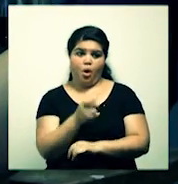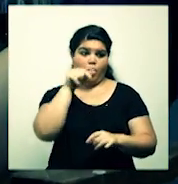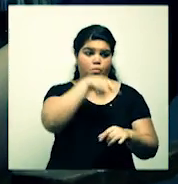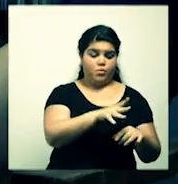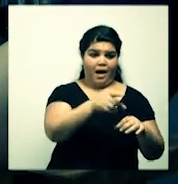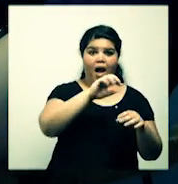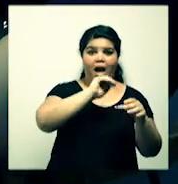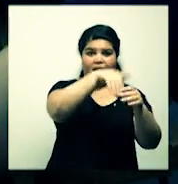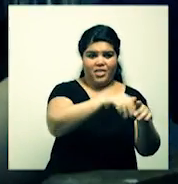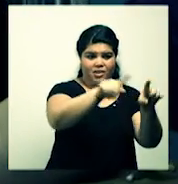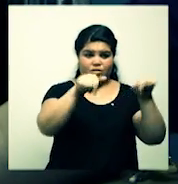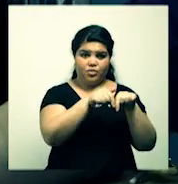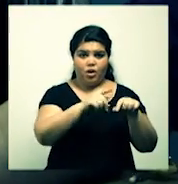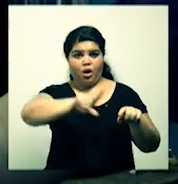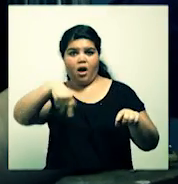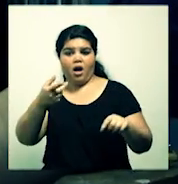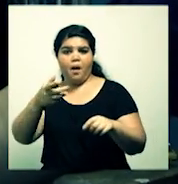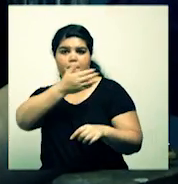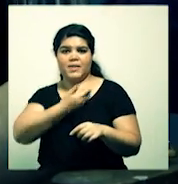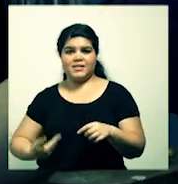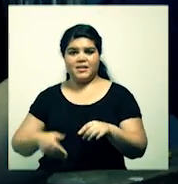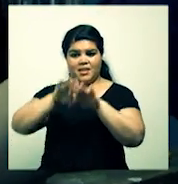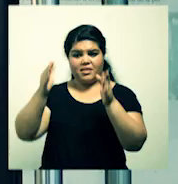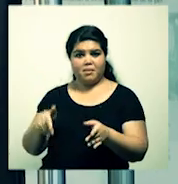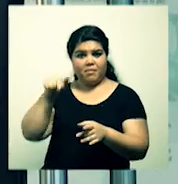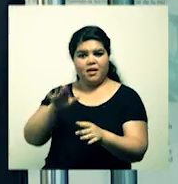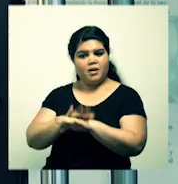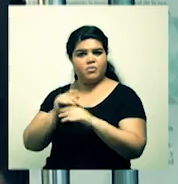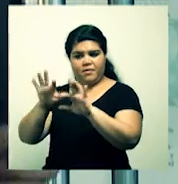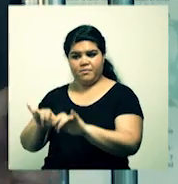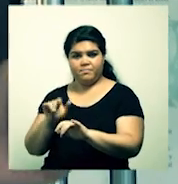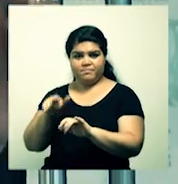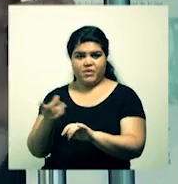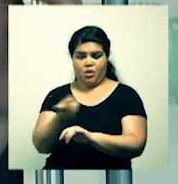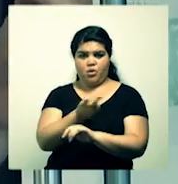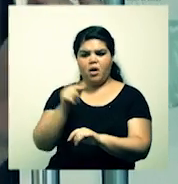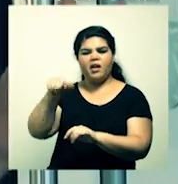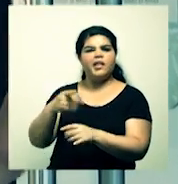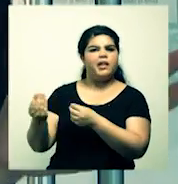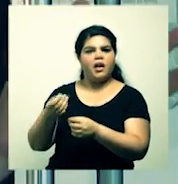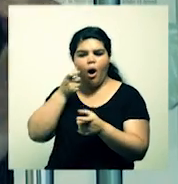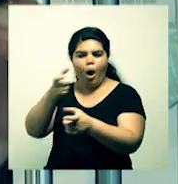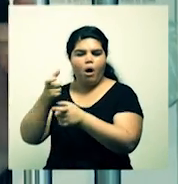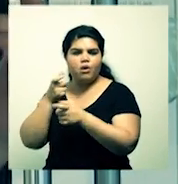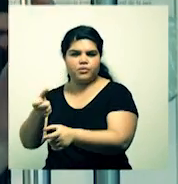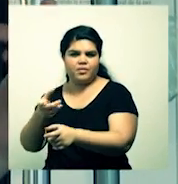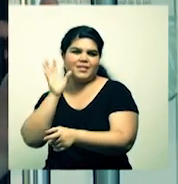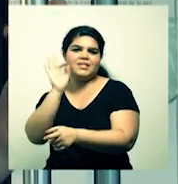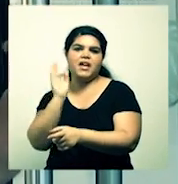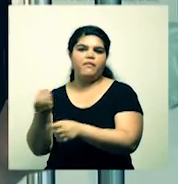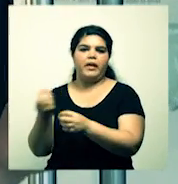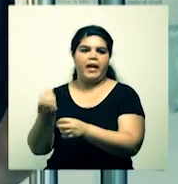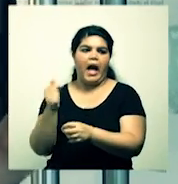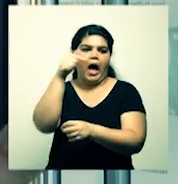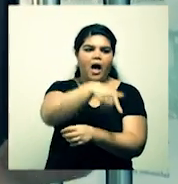Una computadora dentro para el que vota y una computadora afuera que la tiene el presidente de mesa. El presidente de mesa actúa como un panel de control que